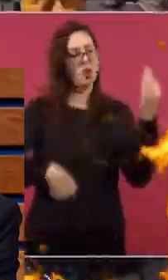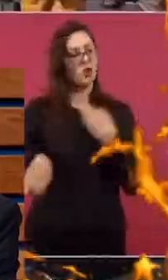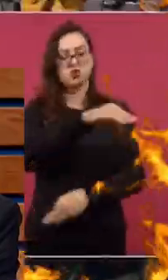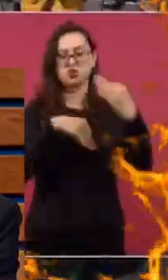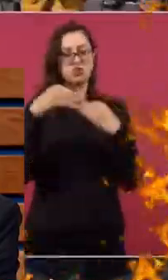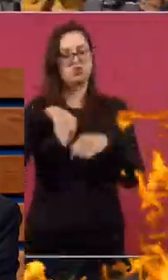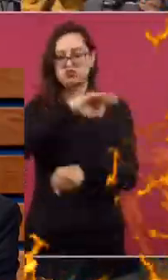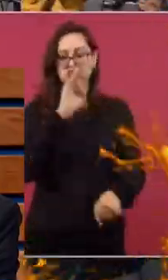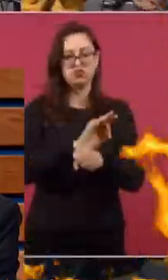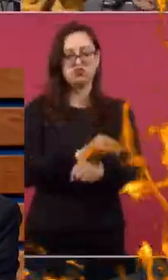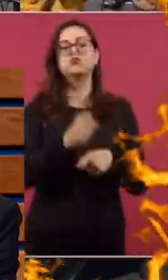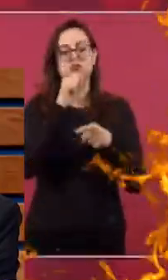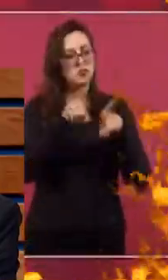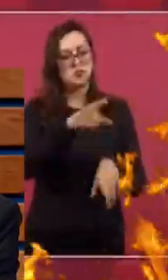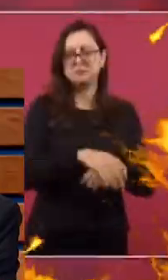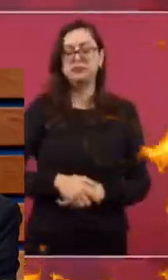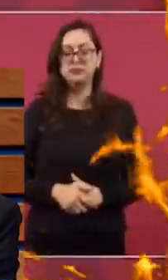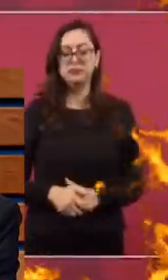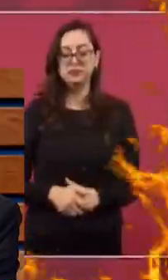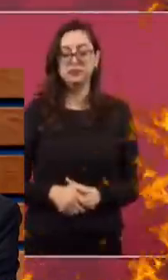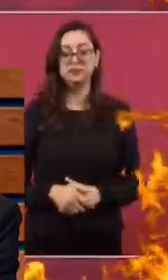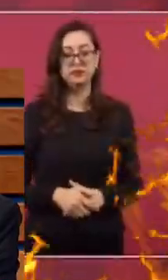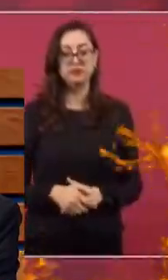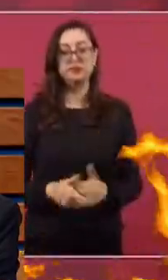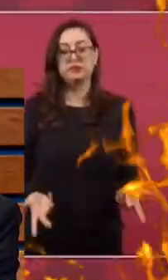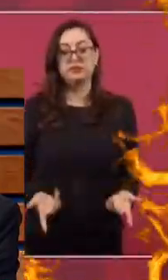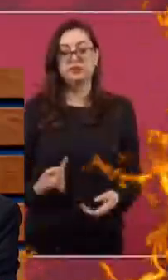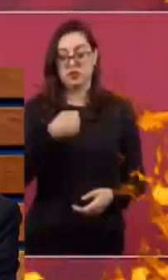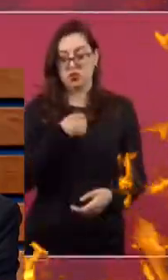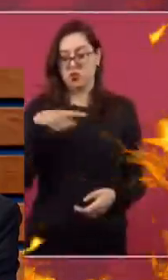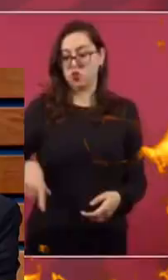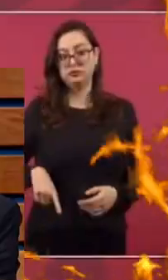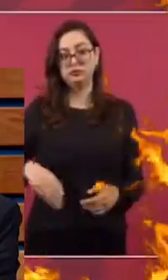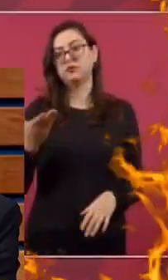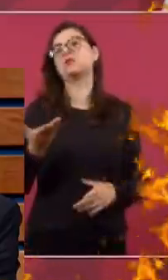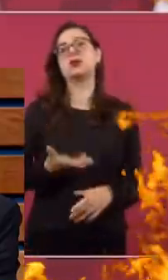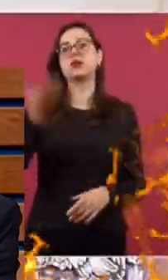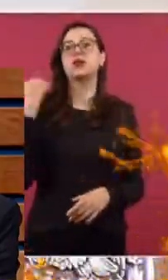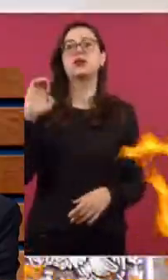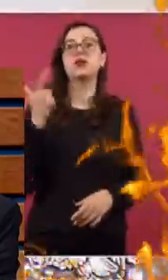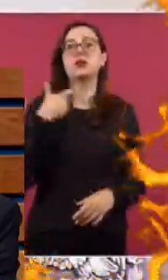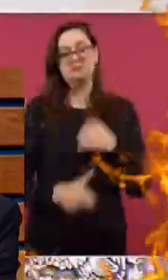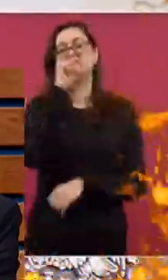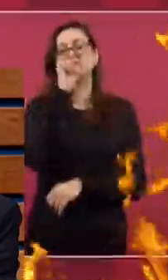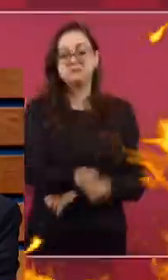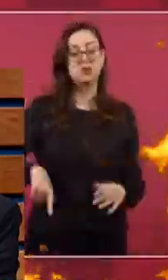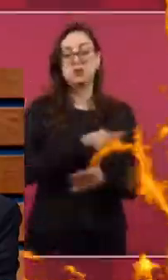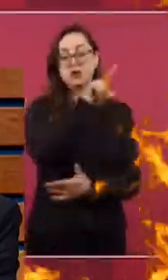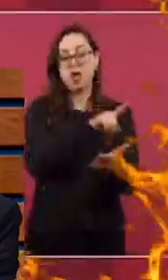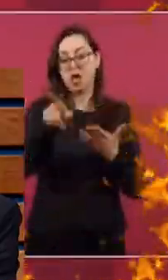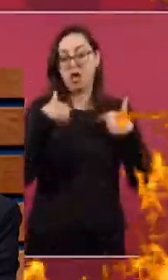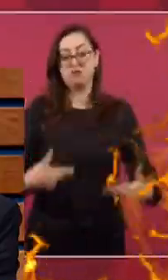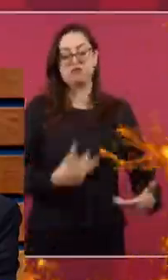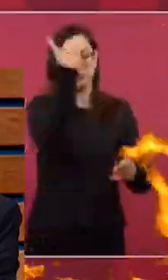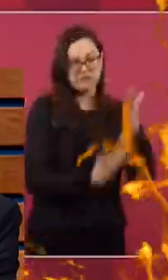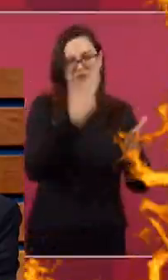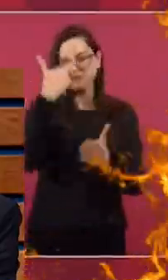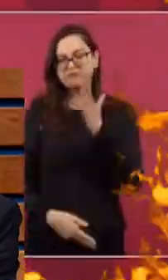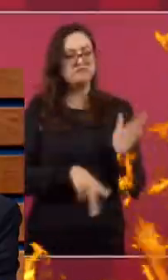y a los opositores. La diferencia más importante es que el Estado ya no es el que viola los derechos humanos. Yo